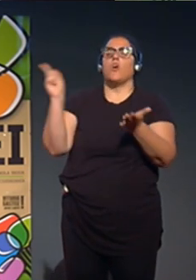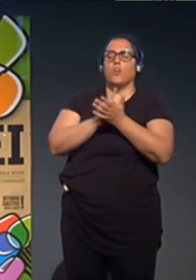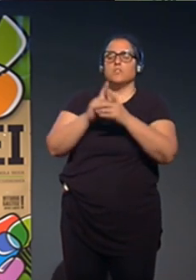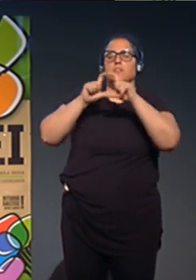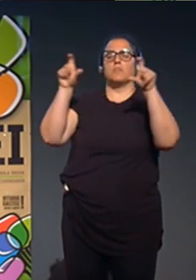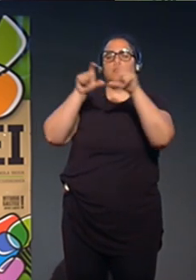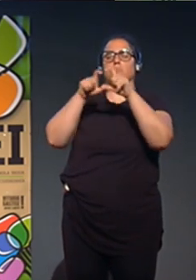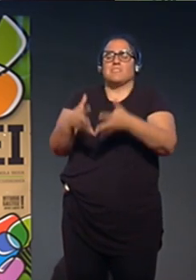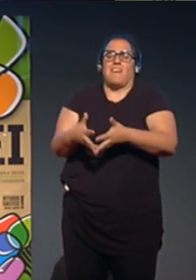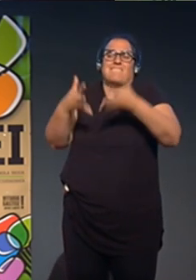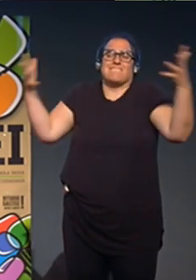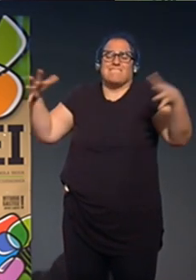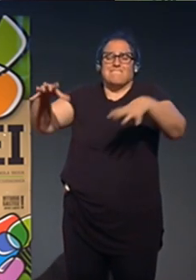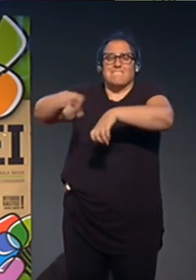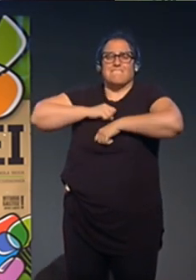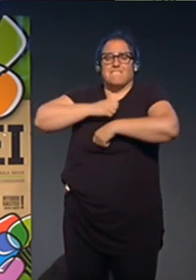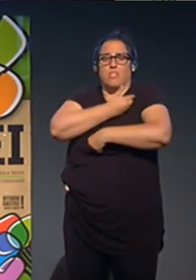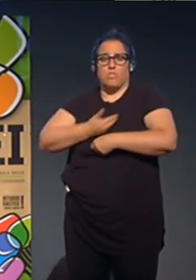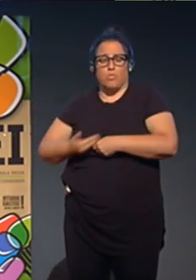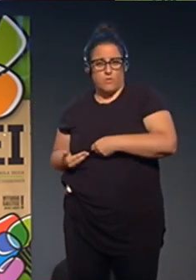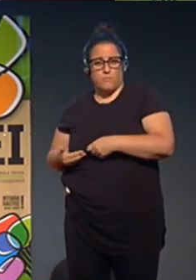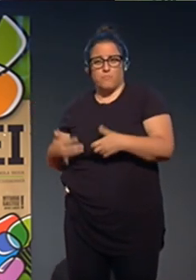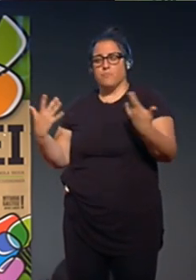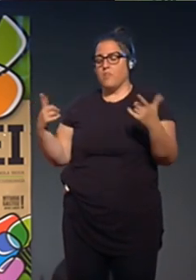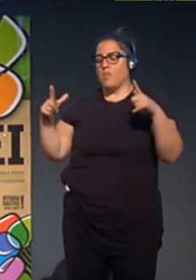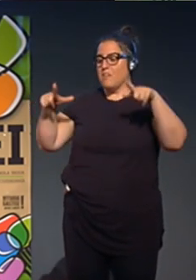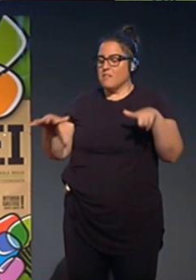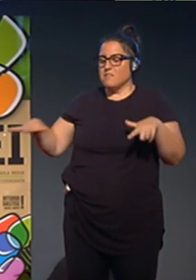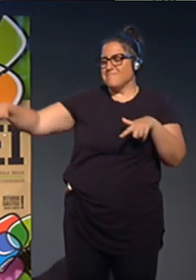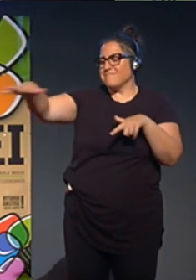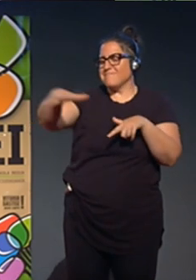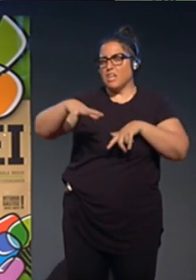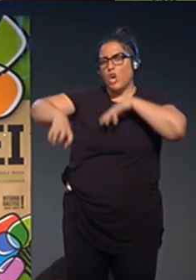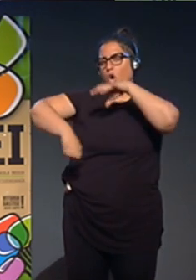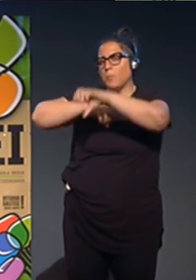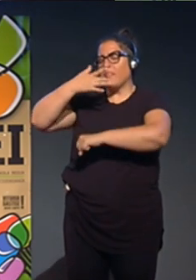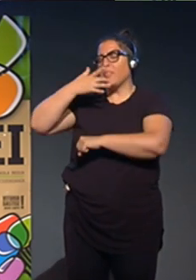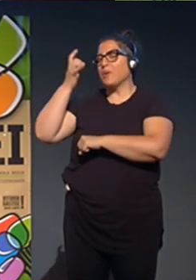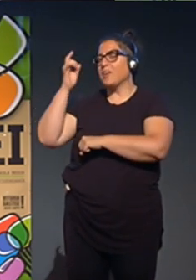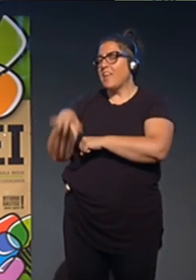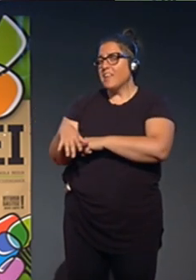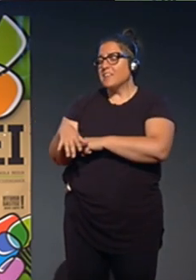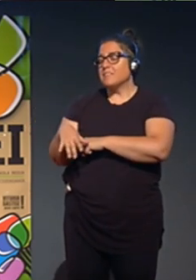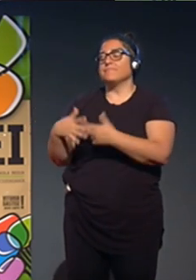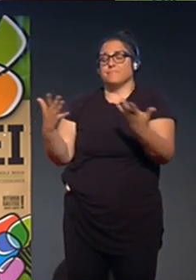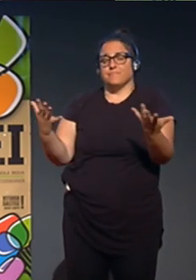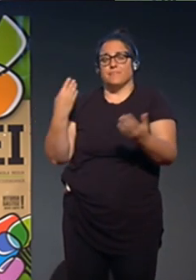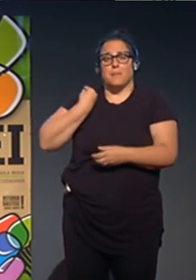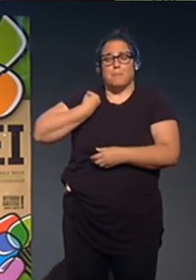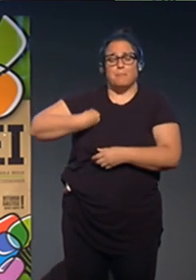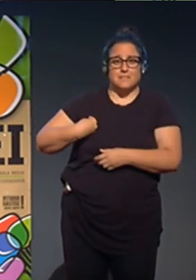y cuando investigas quién está comprando esos miles de hectáreas te das cuenta que son los